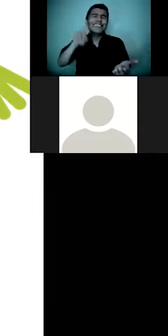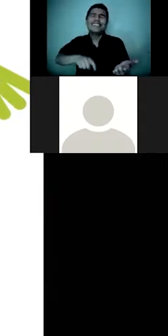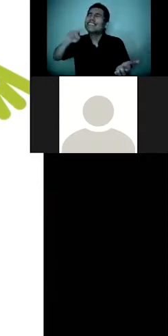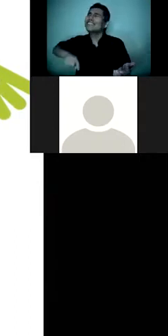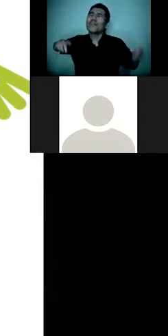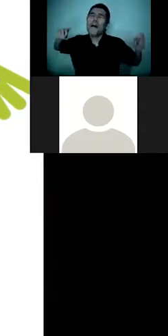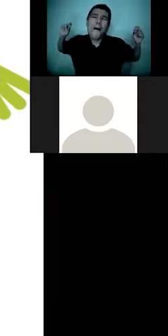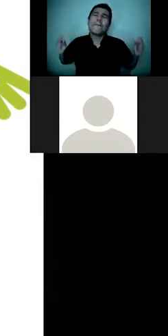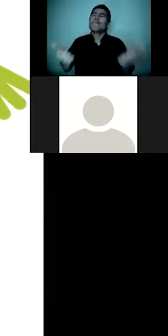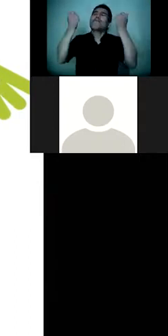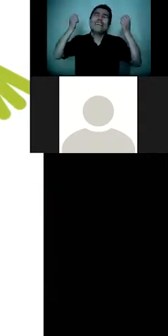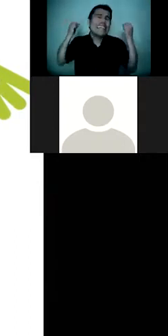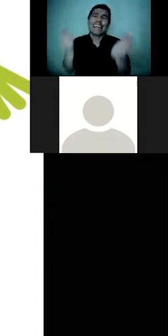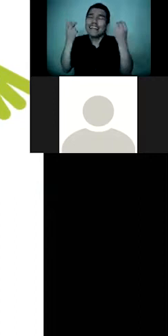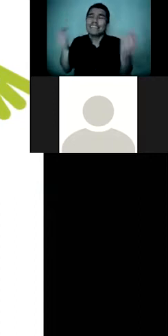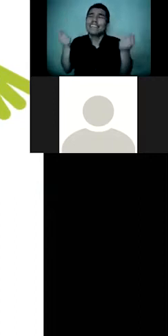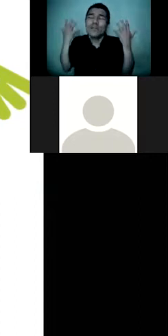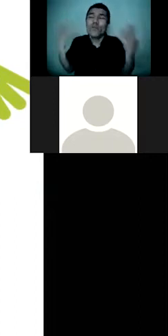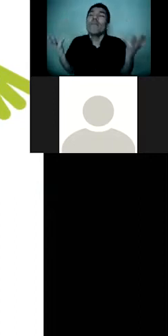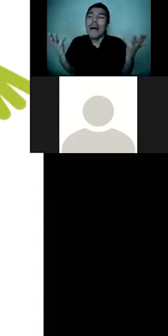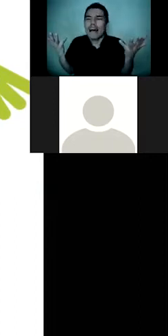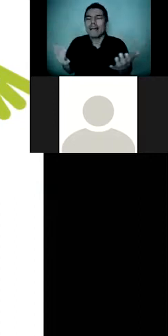Cuando el bebé nace en una casa,